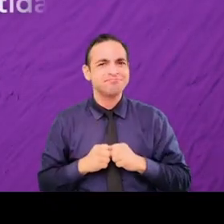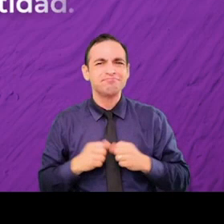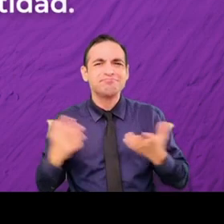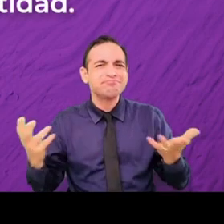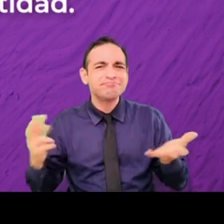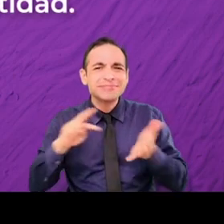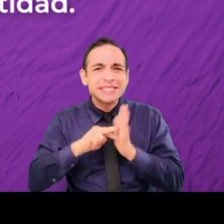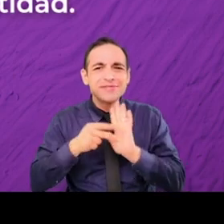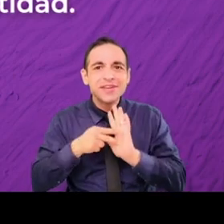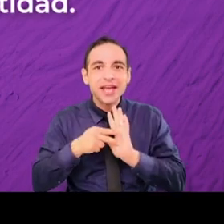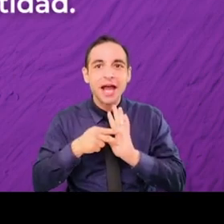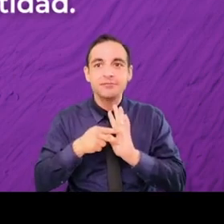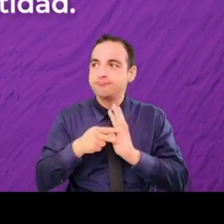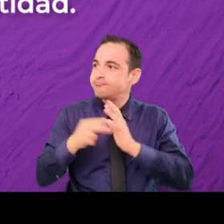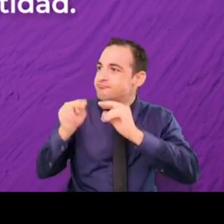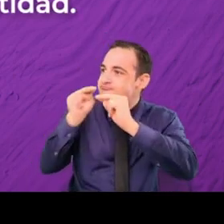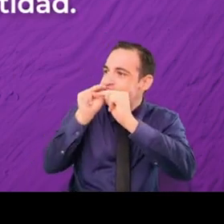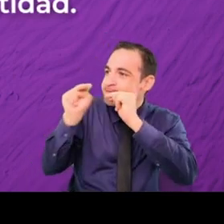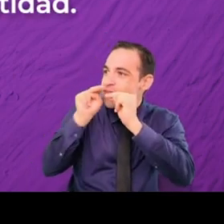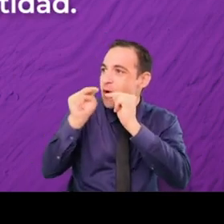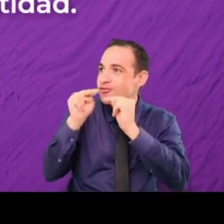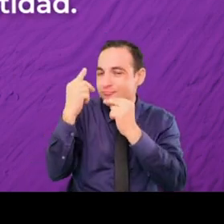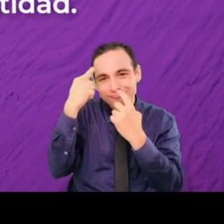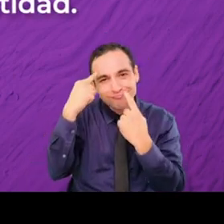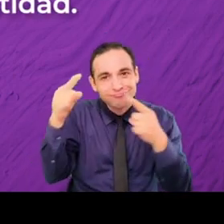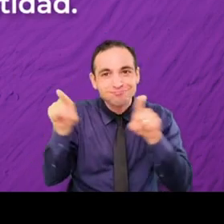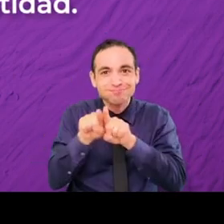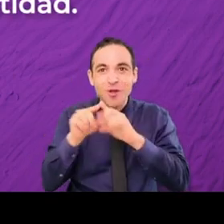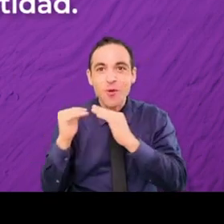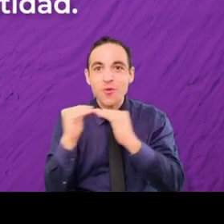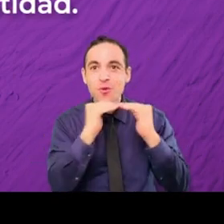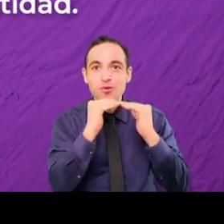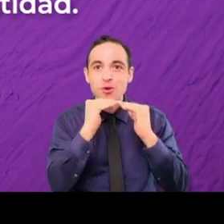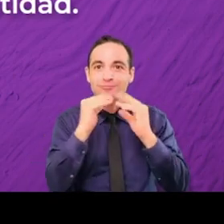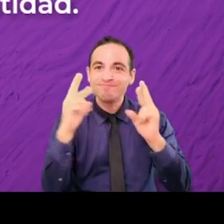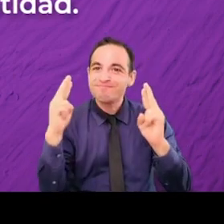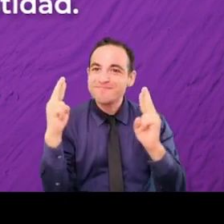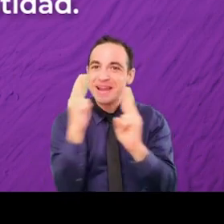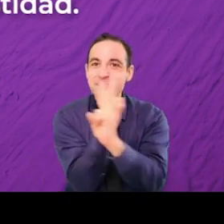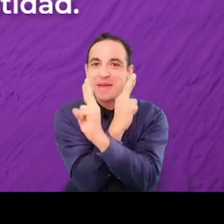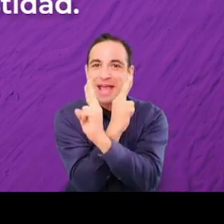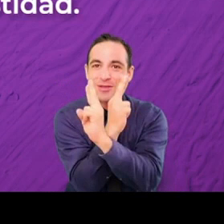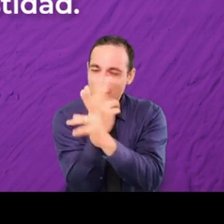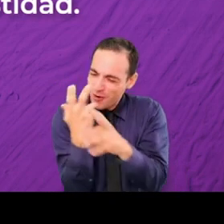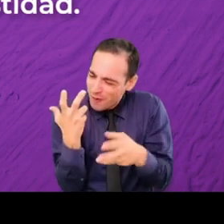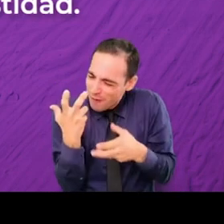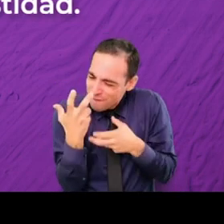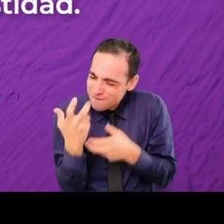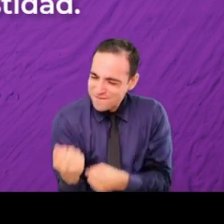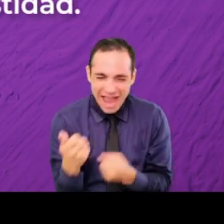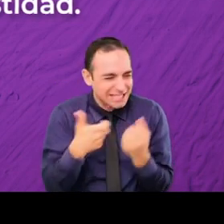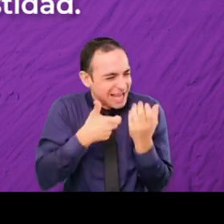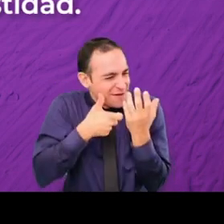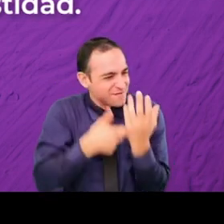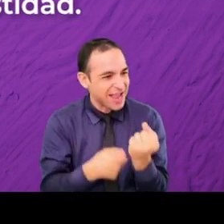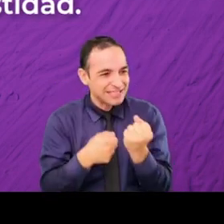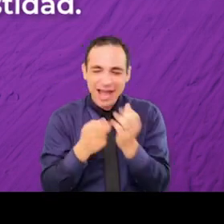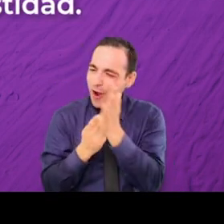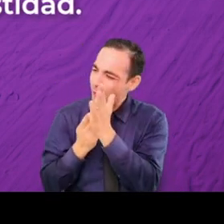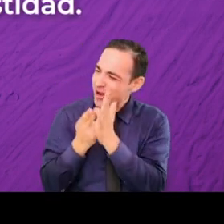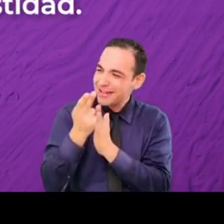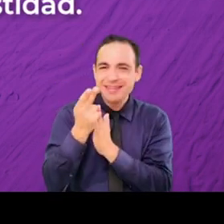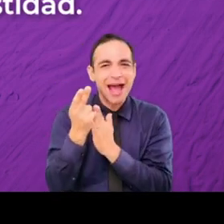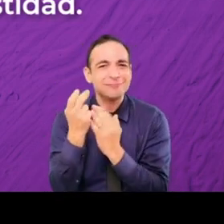se caracteriza por tener negociaciones justas ausencia de amenazas respeto mutuo confianza